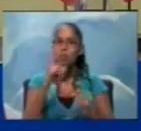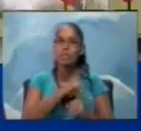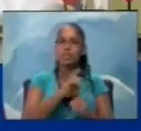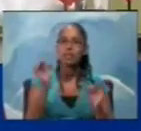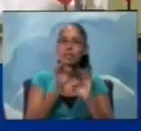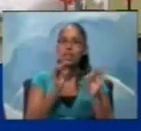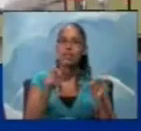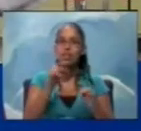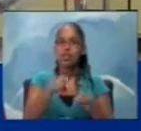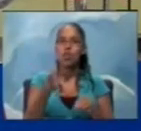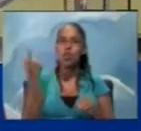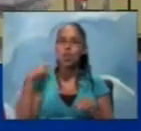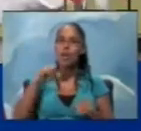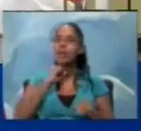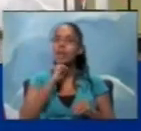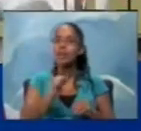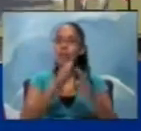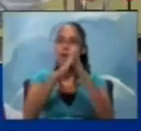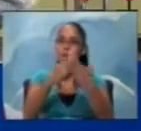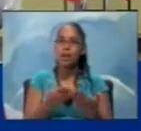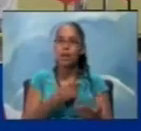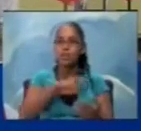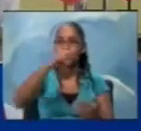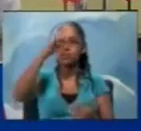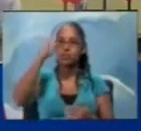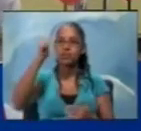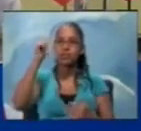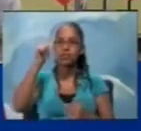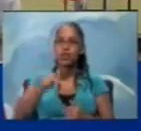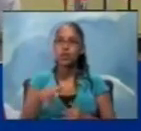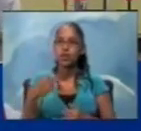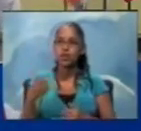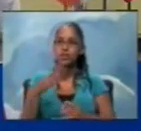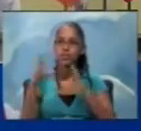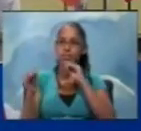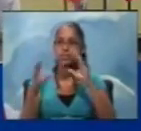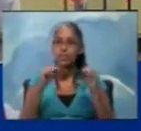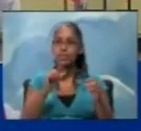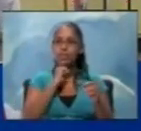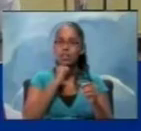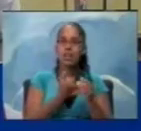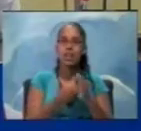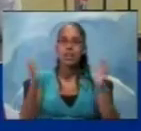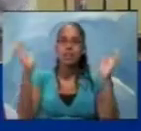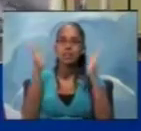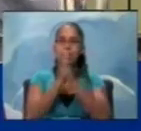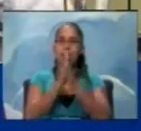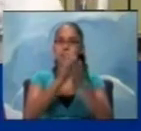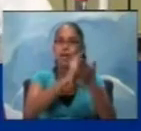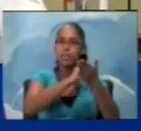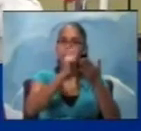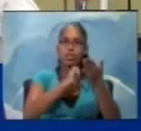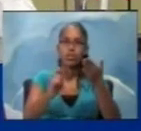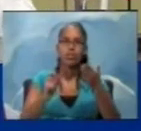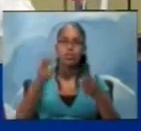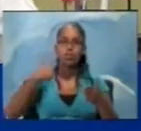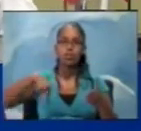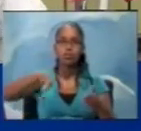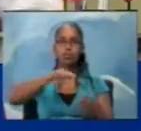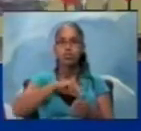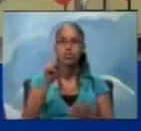hay es la palabra de Dios. Amén. Aquí lo que se habla es de la Sagrada Escritura. Nosotros